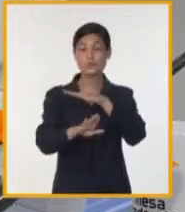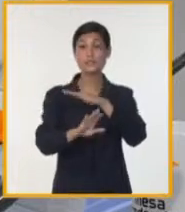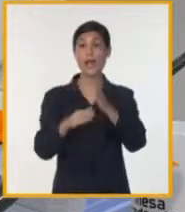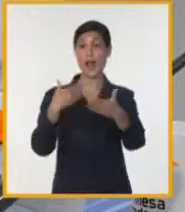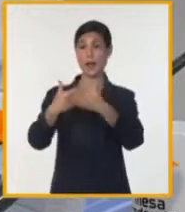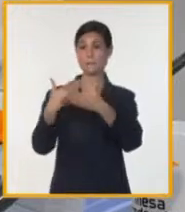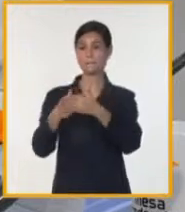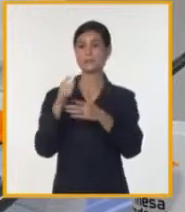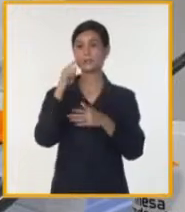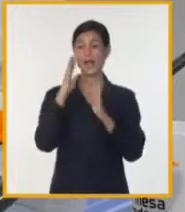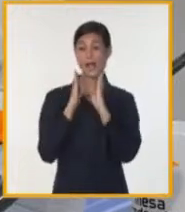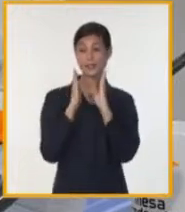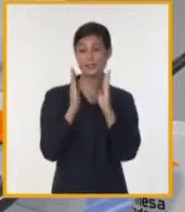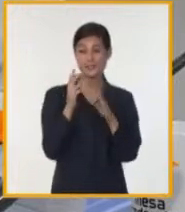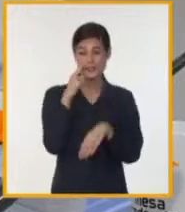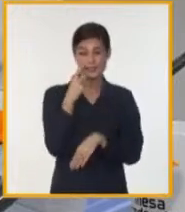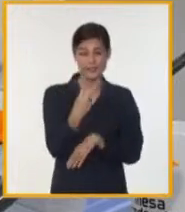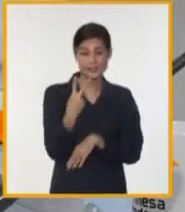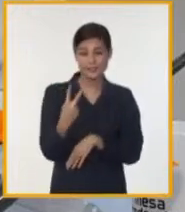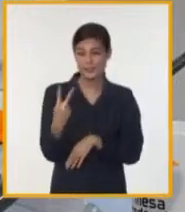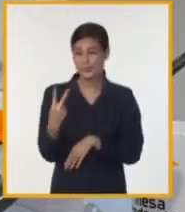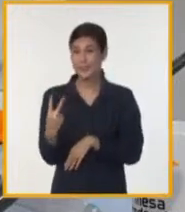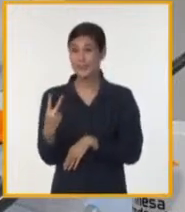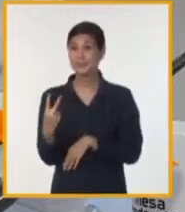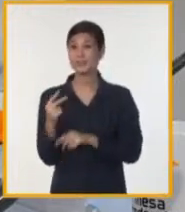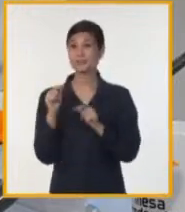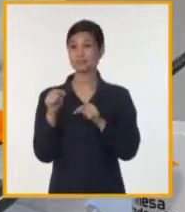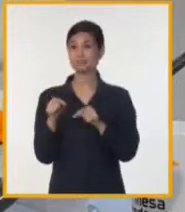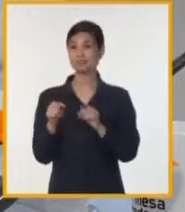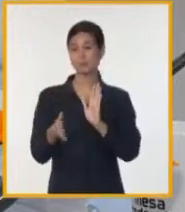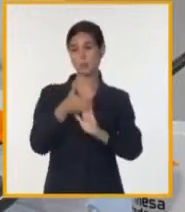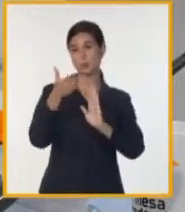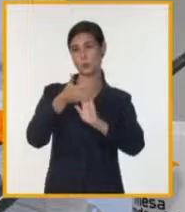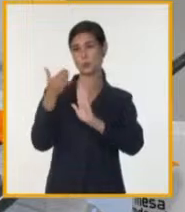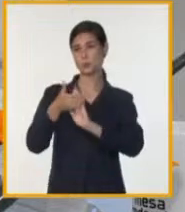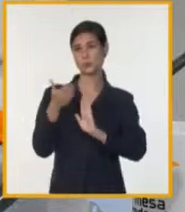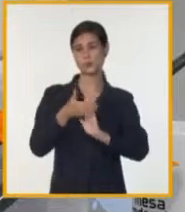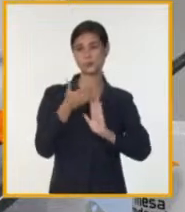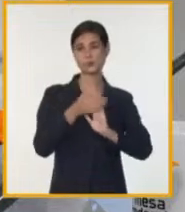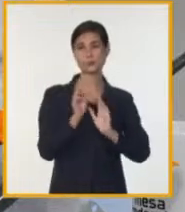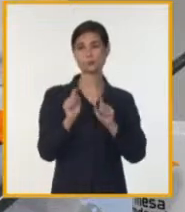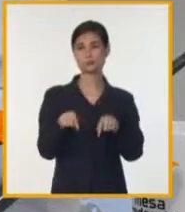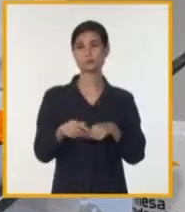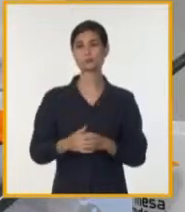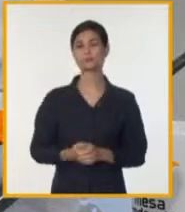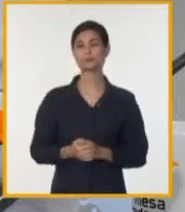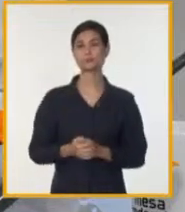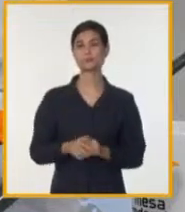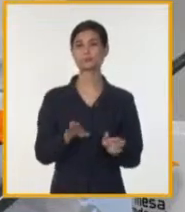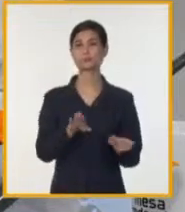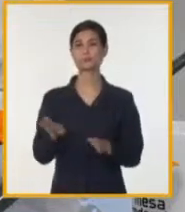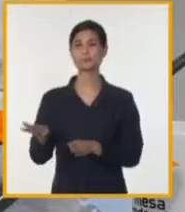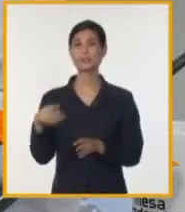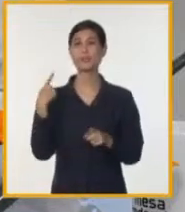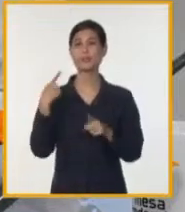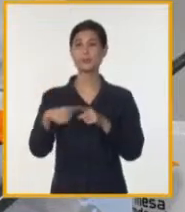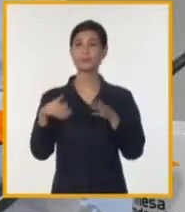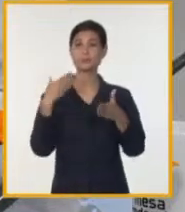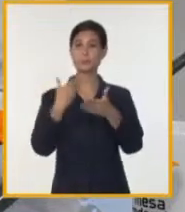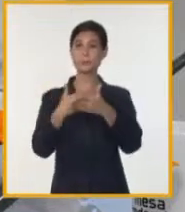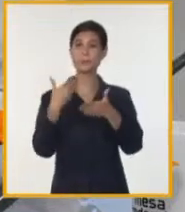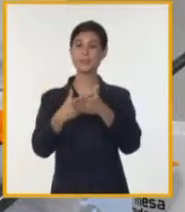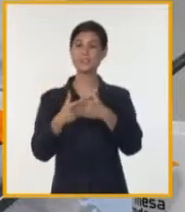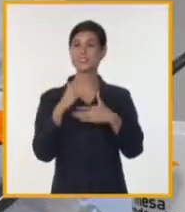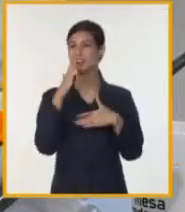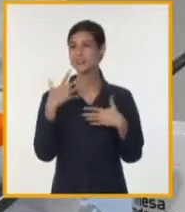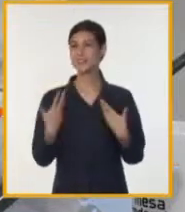grupo, del Mitran y fuera del grupo también. Una empresa de diseño, Tramproy.